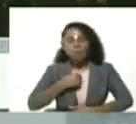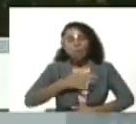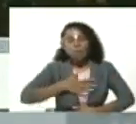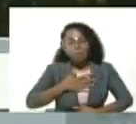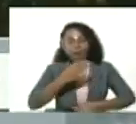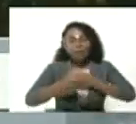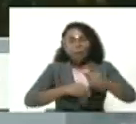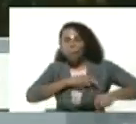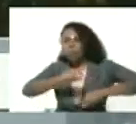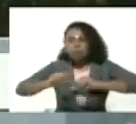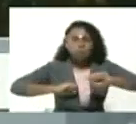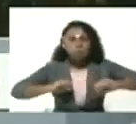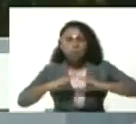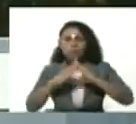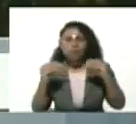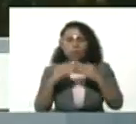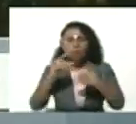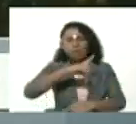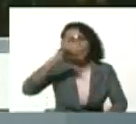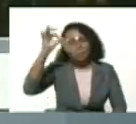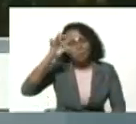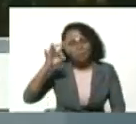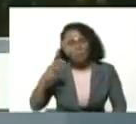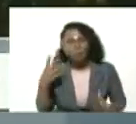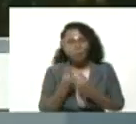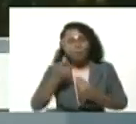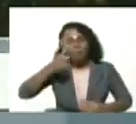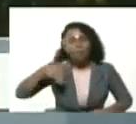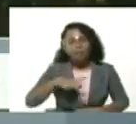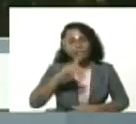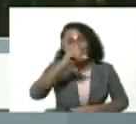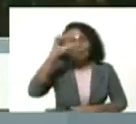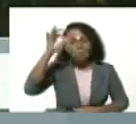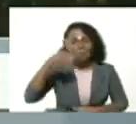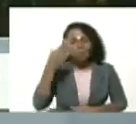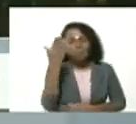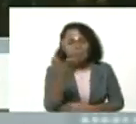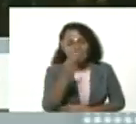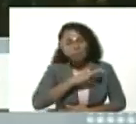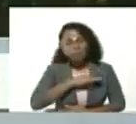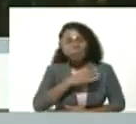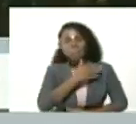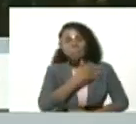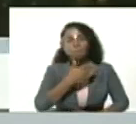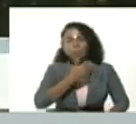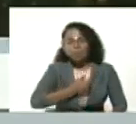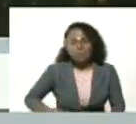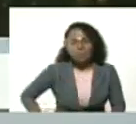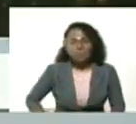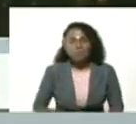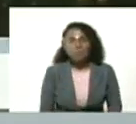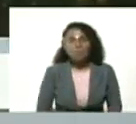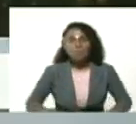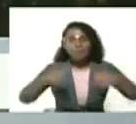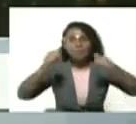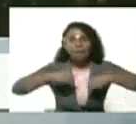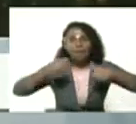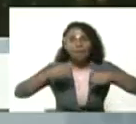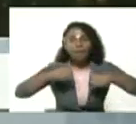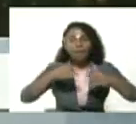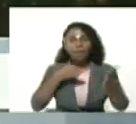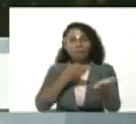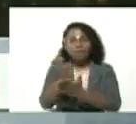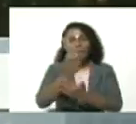gestionar, todo, todo, 100% con el pueblo, 100% con usted, señor presidente. Y aquí está una